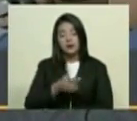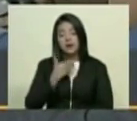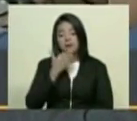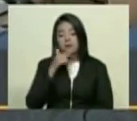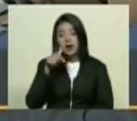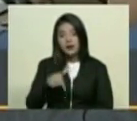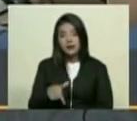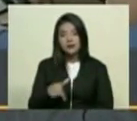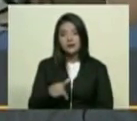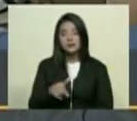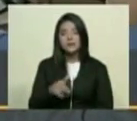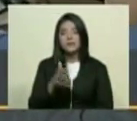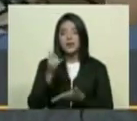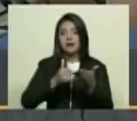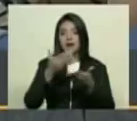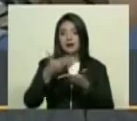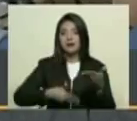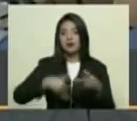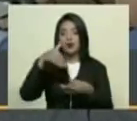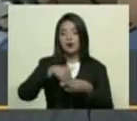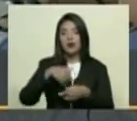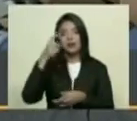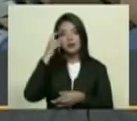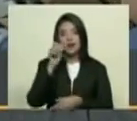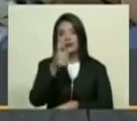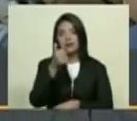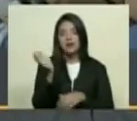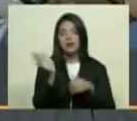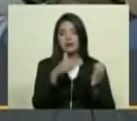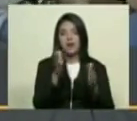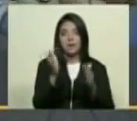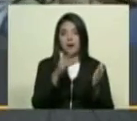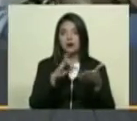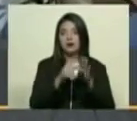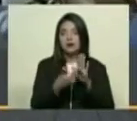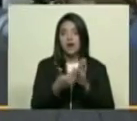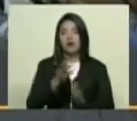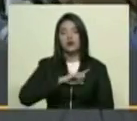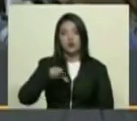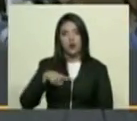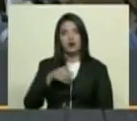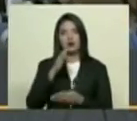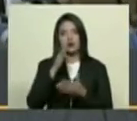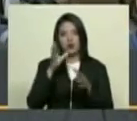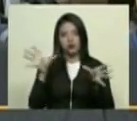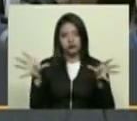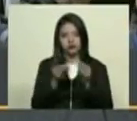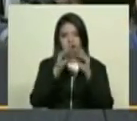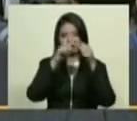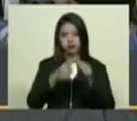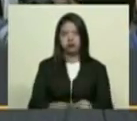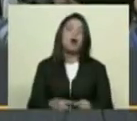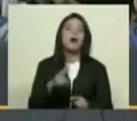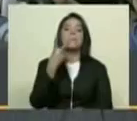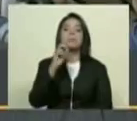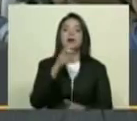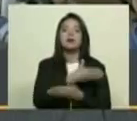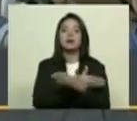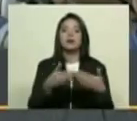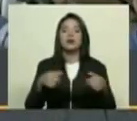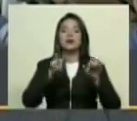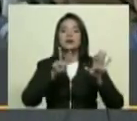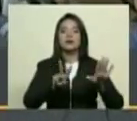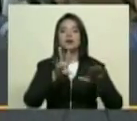corte del registro electoral realizado el 10 de marzo y que representa nuestro corte tenemos un total de 20 millones